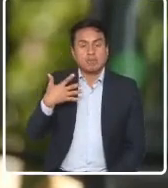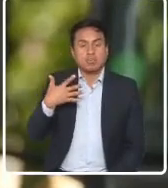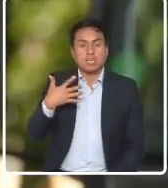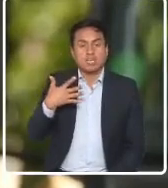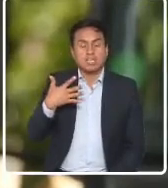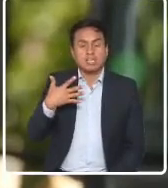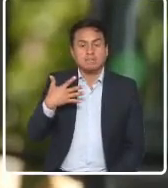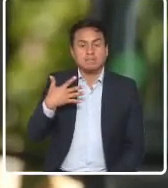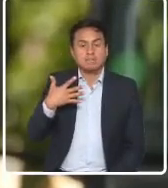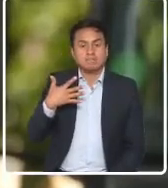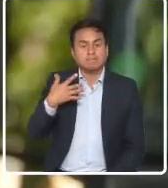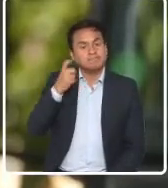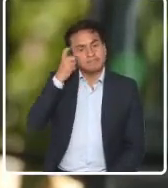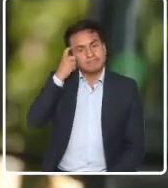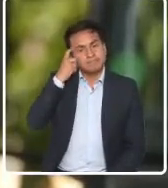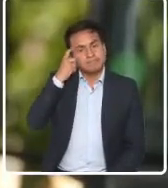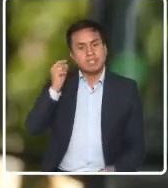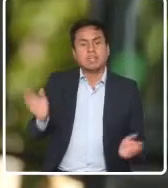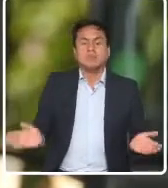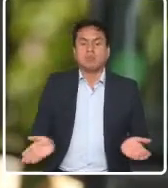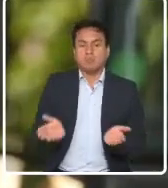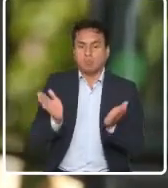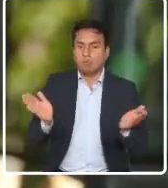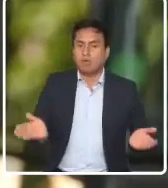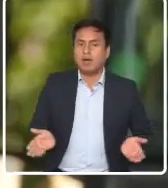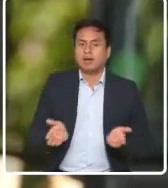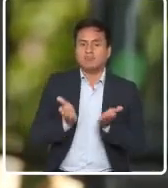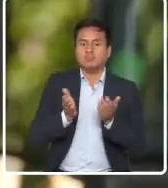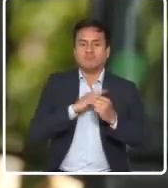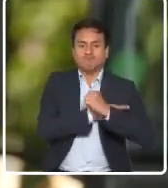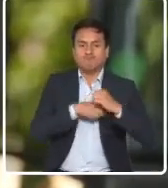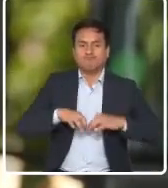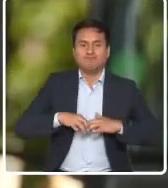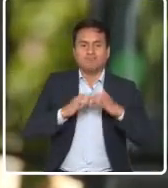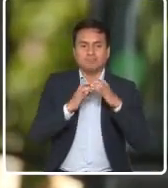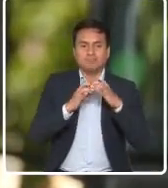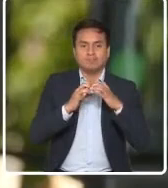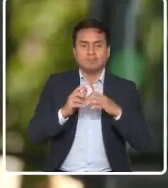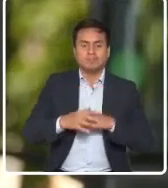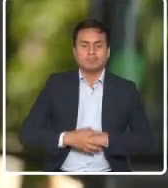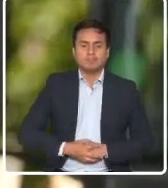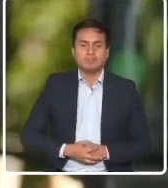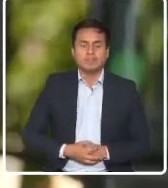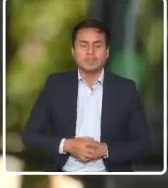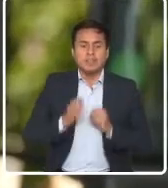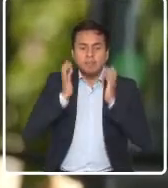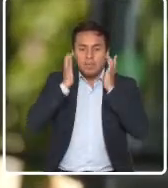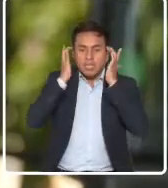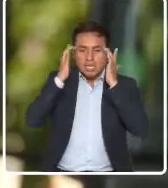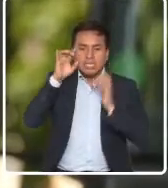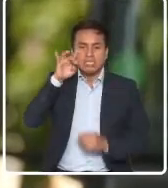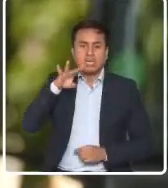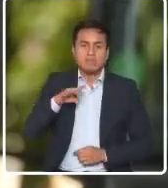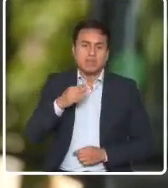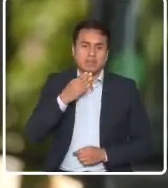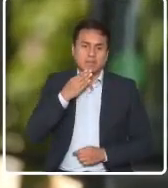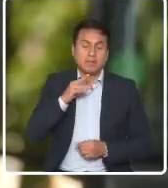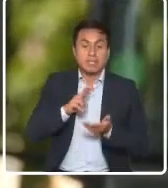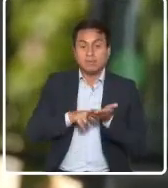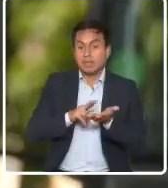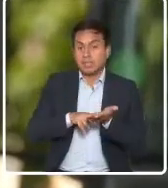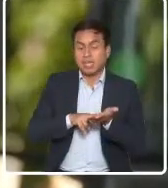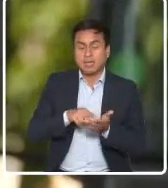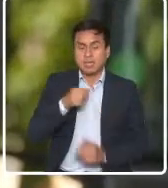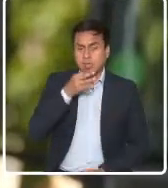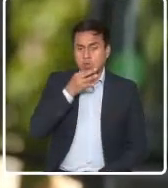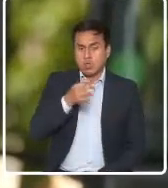importante que la promovamos, la fortalezcamos. Y me alegra saber también, y de verdad esto